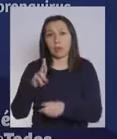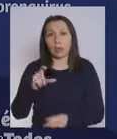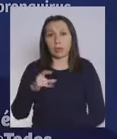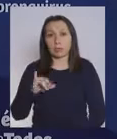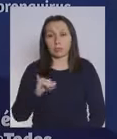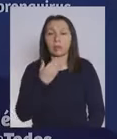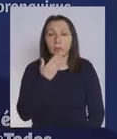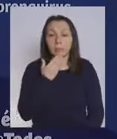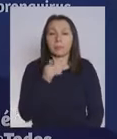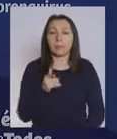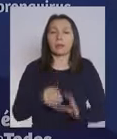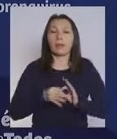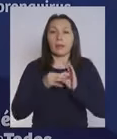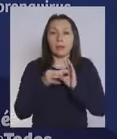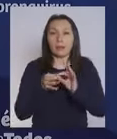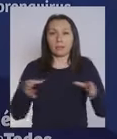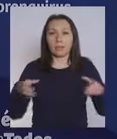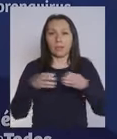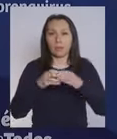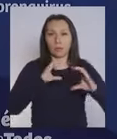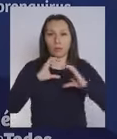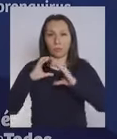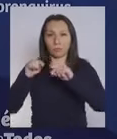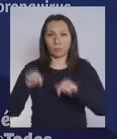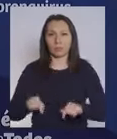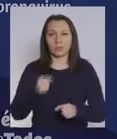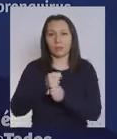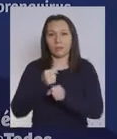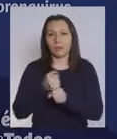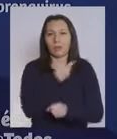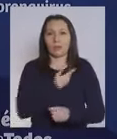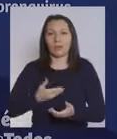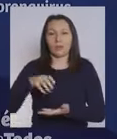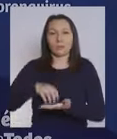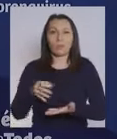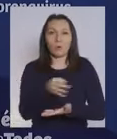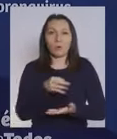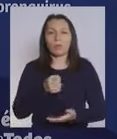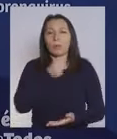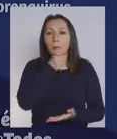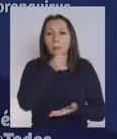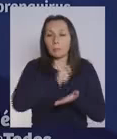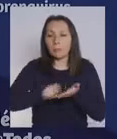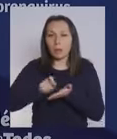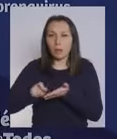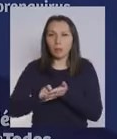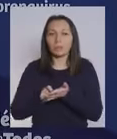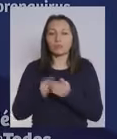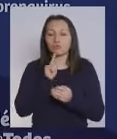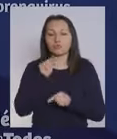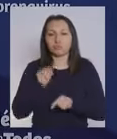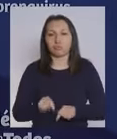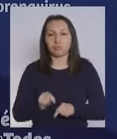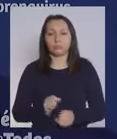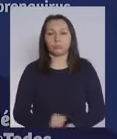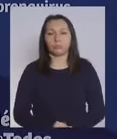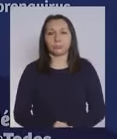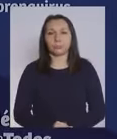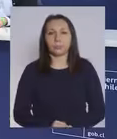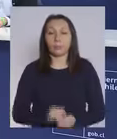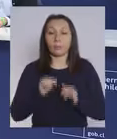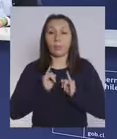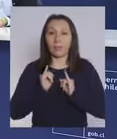también. Gracias al equipo comunicacional de la Moneda y a los periodistas presentes.